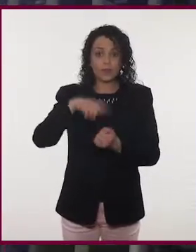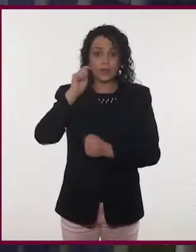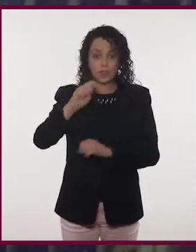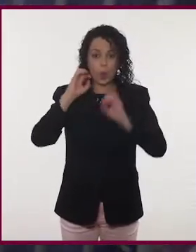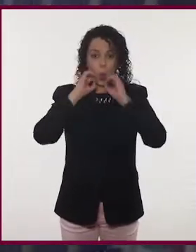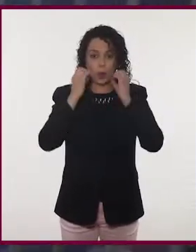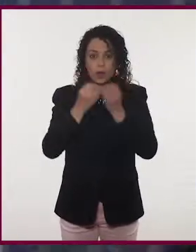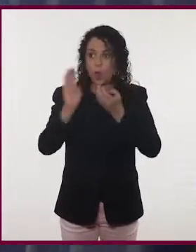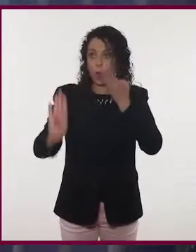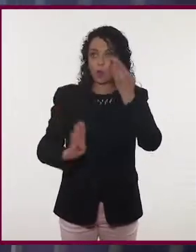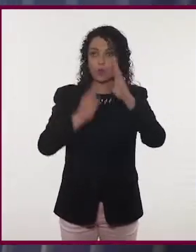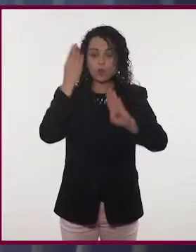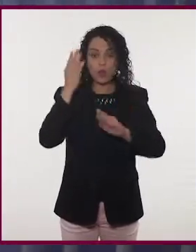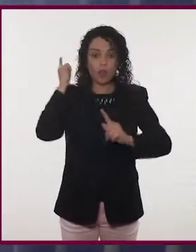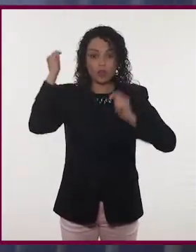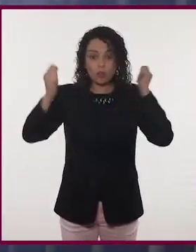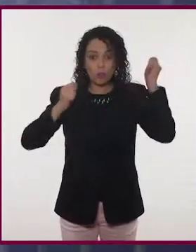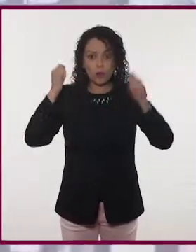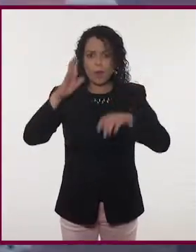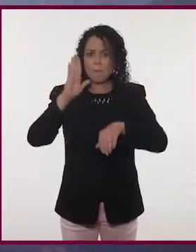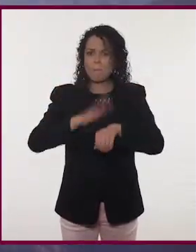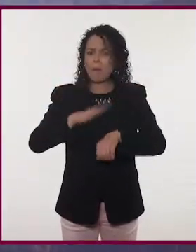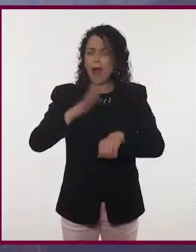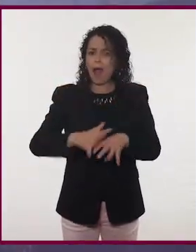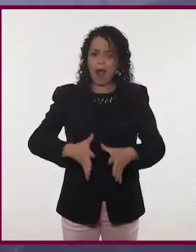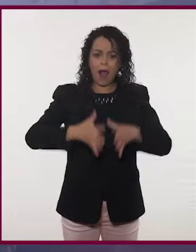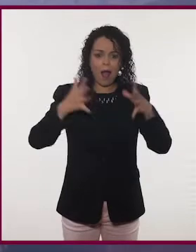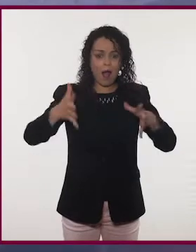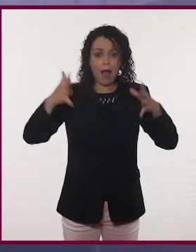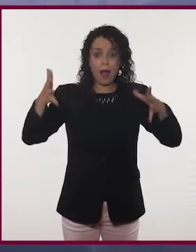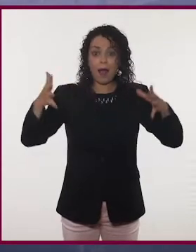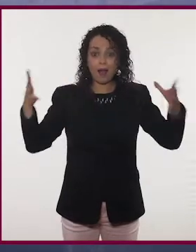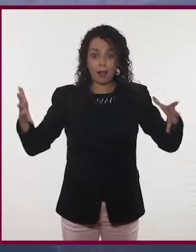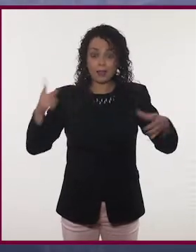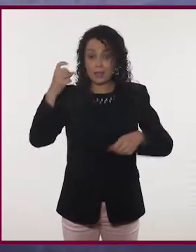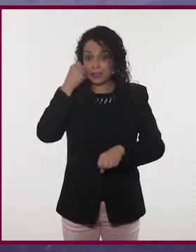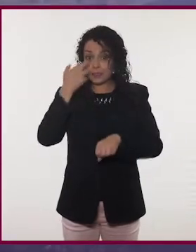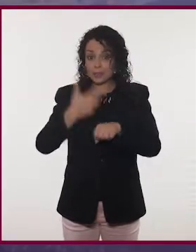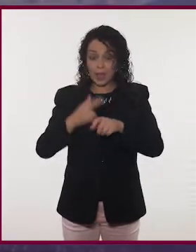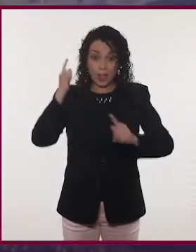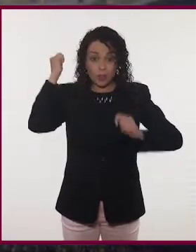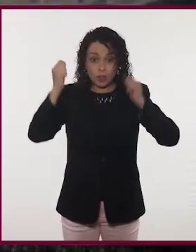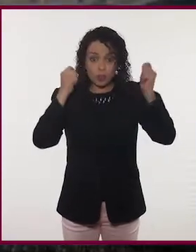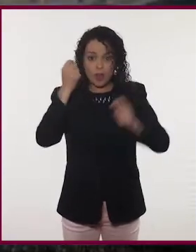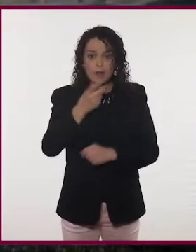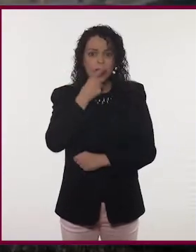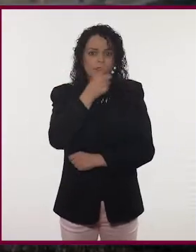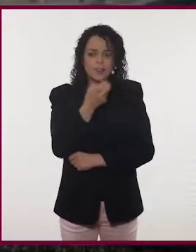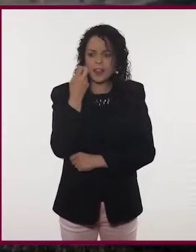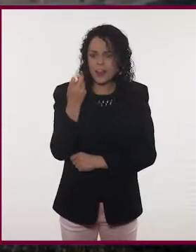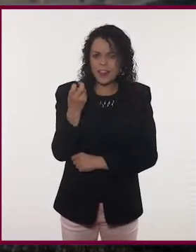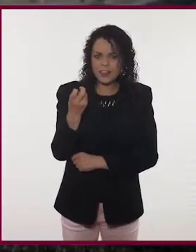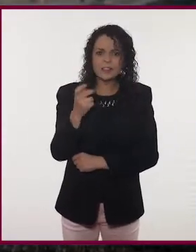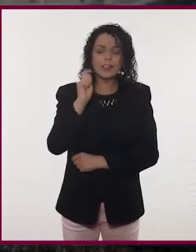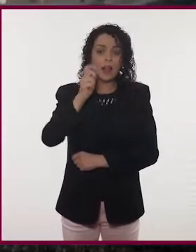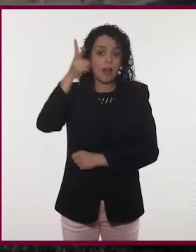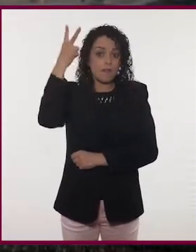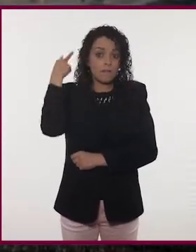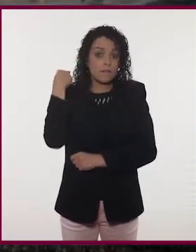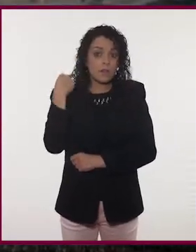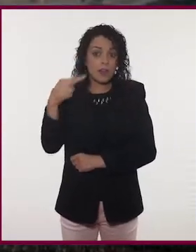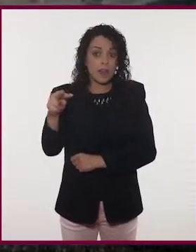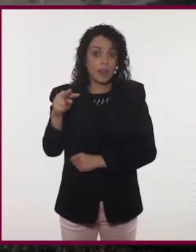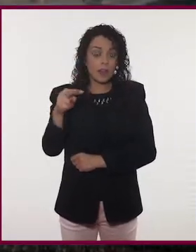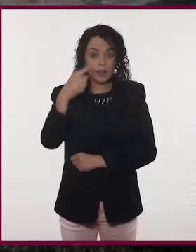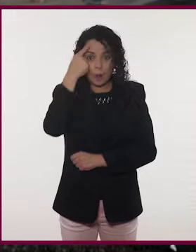Turismo, está creciendo de manera importante. La Secretaría de Turismo define al turismo alternativo como los viajes que tienen